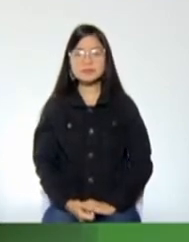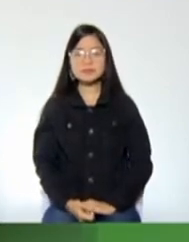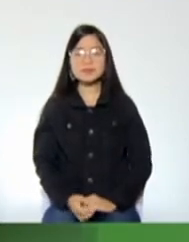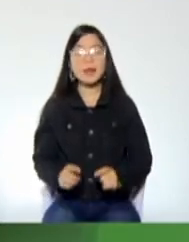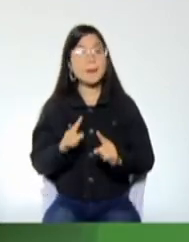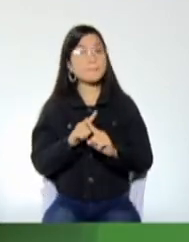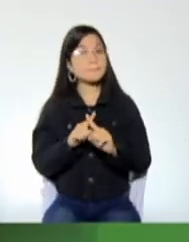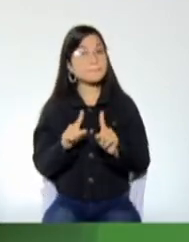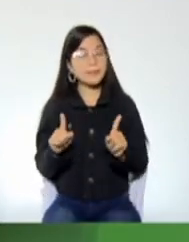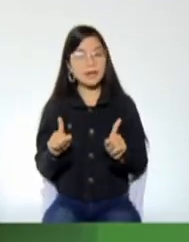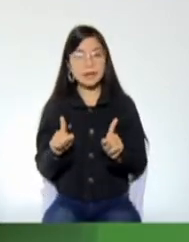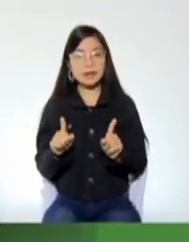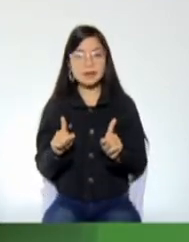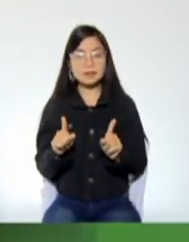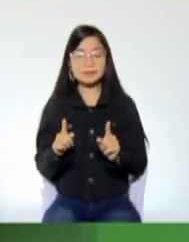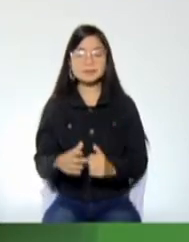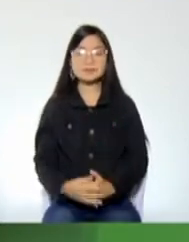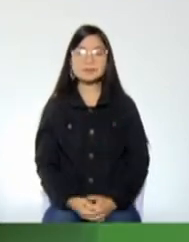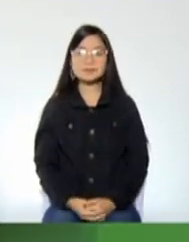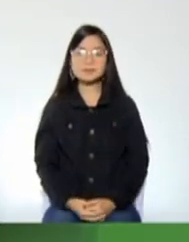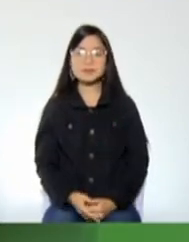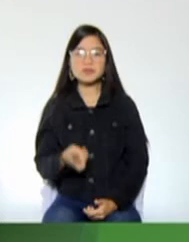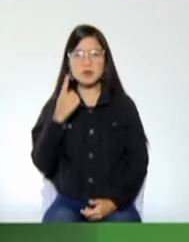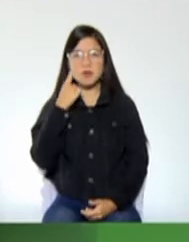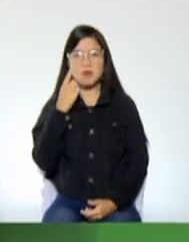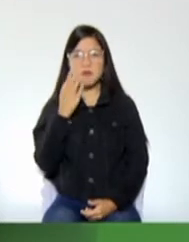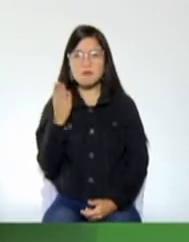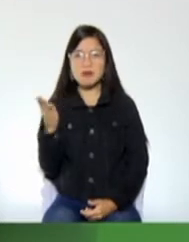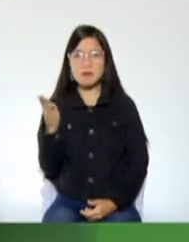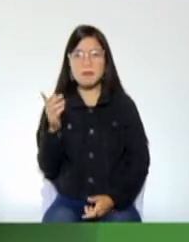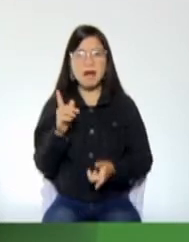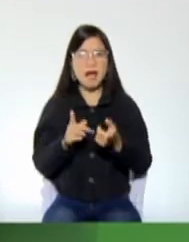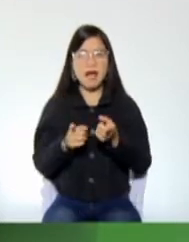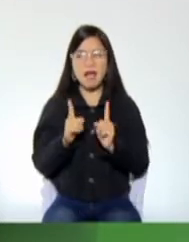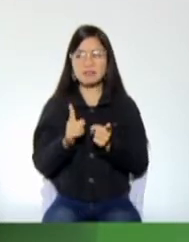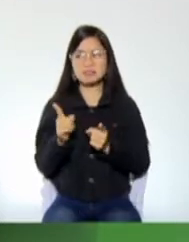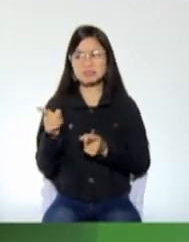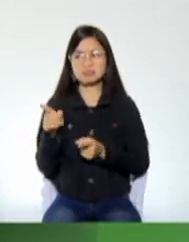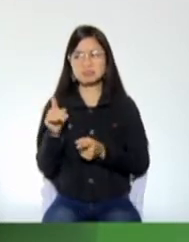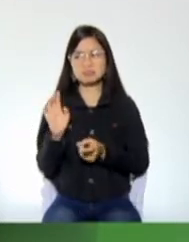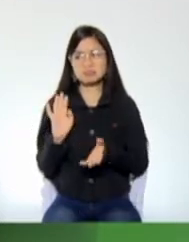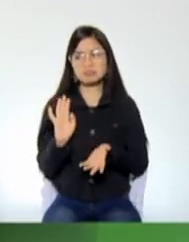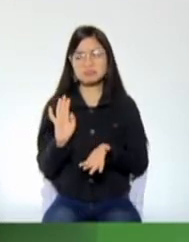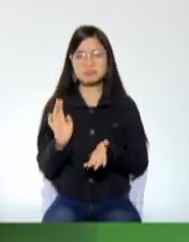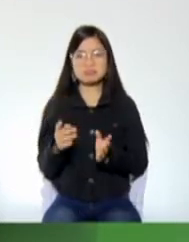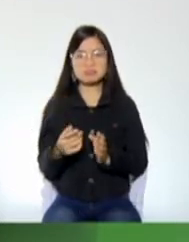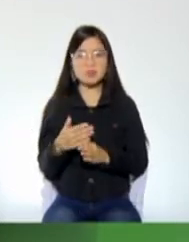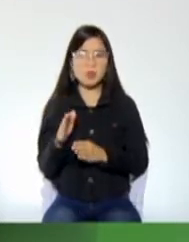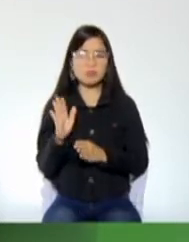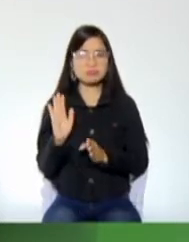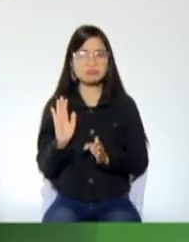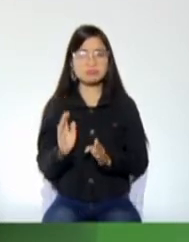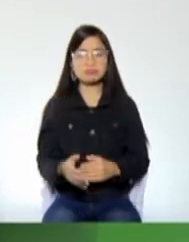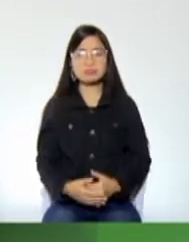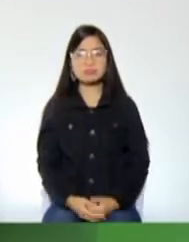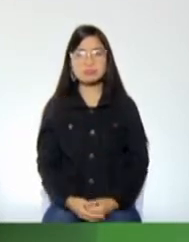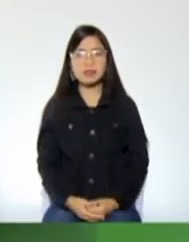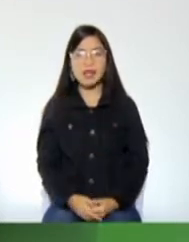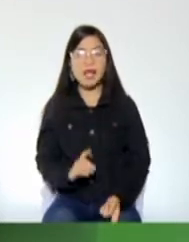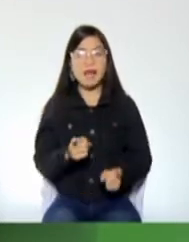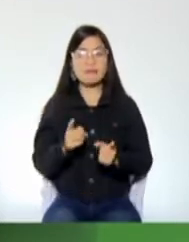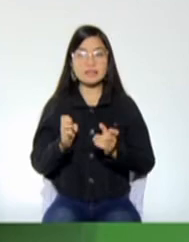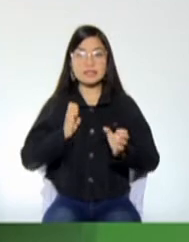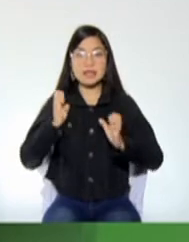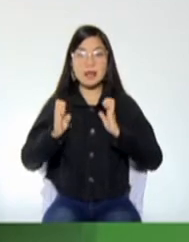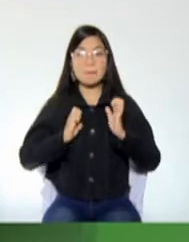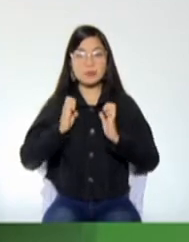Pero eso lo vemos y a veces no lo interpretamos, o a veces está la emoción y no lo